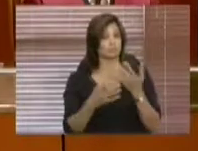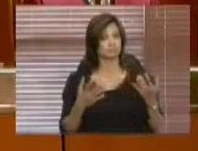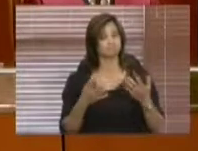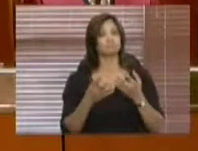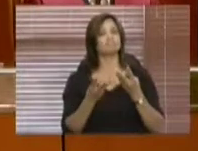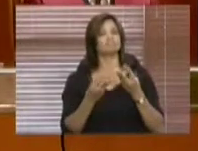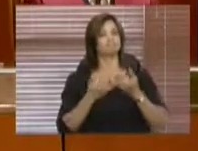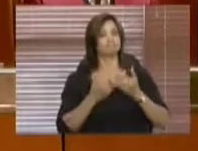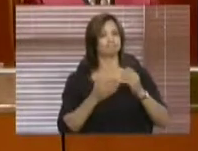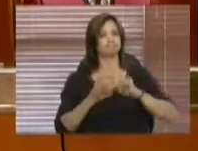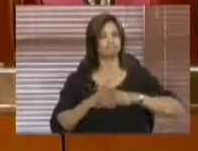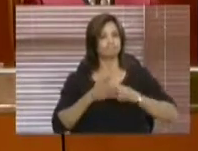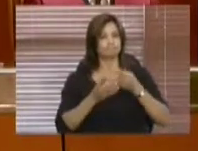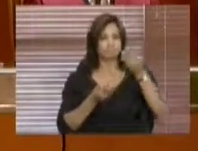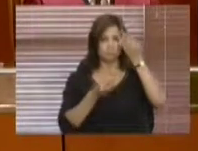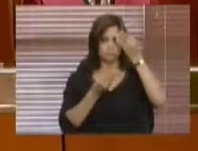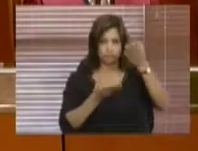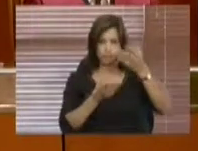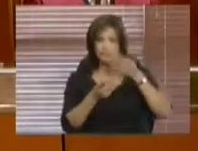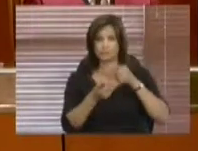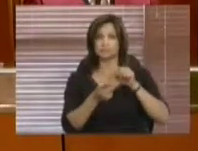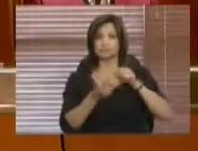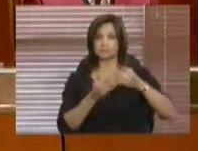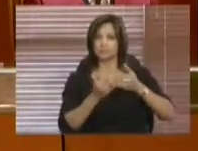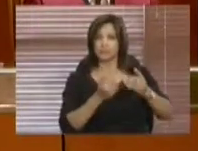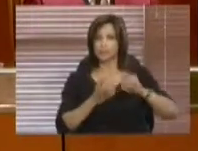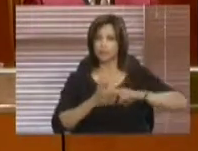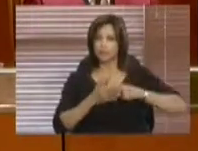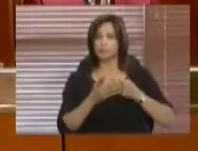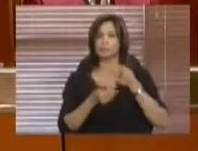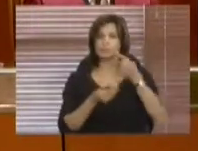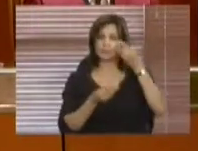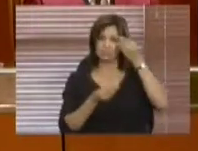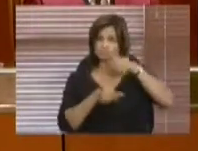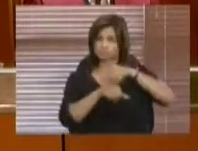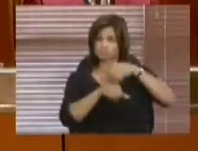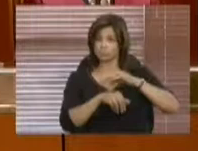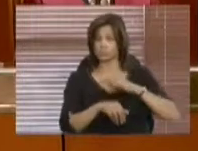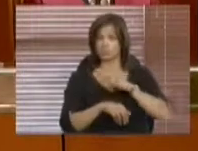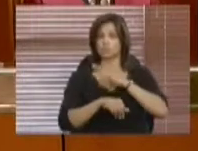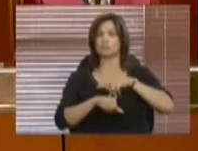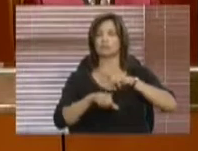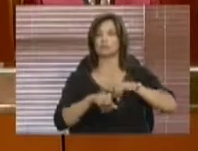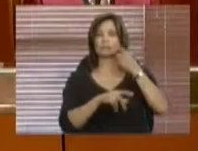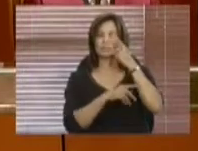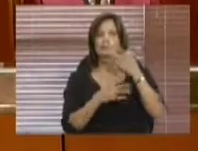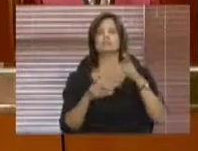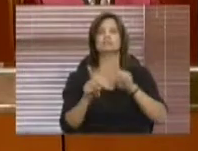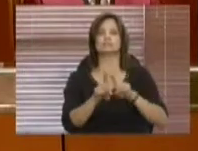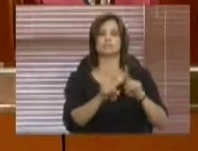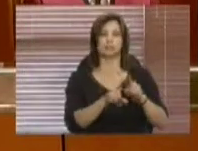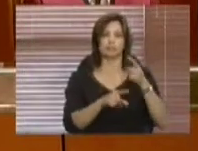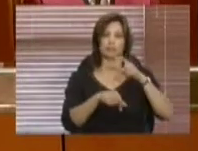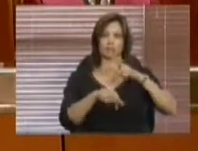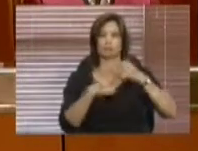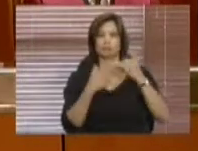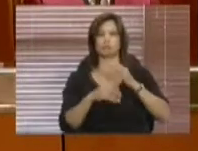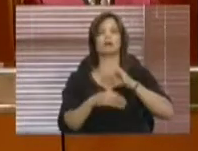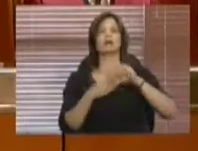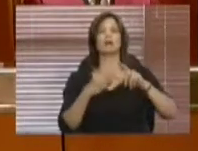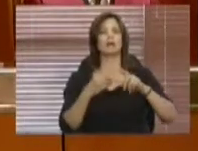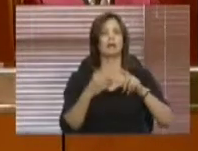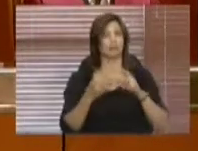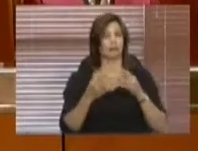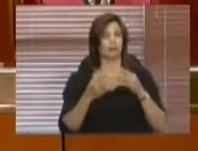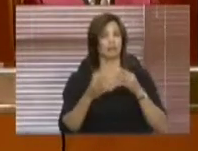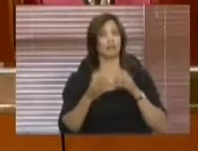contado a partir de su notificación, y exhortó al Congreso Nacional para que en ese mismo plazo legisle en torno a